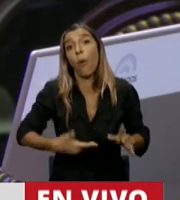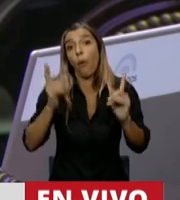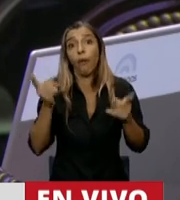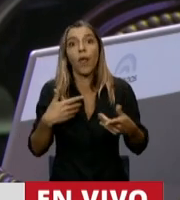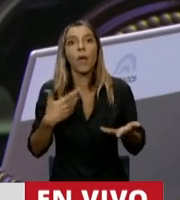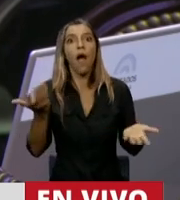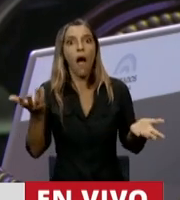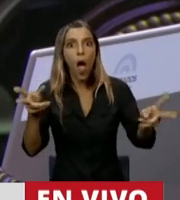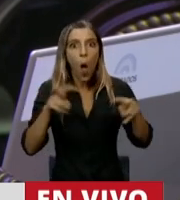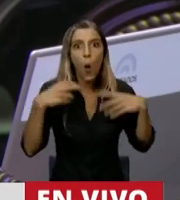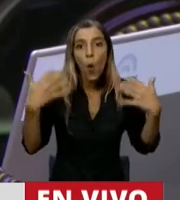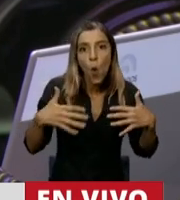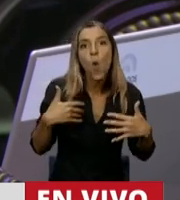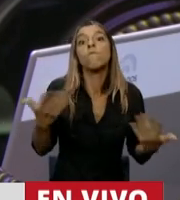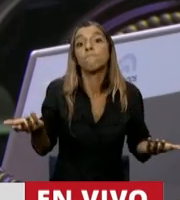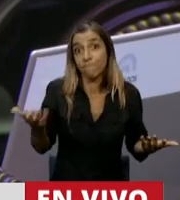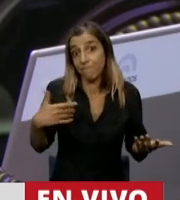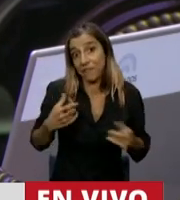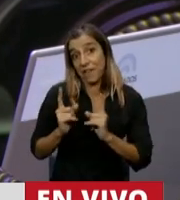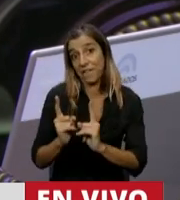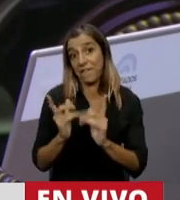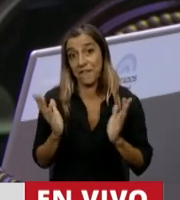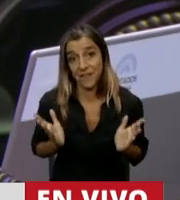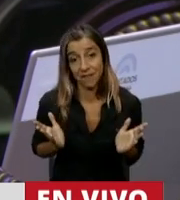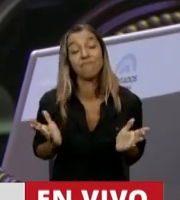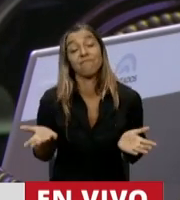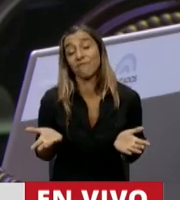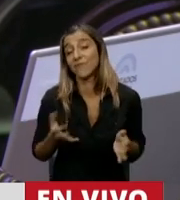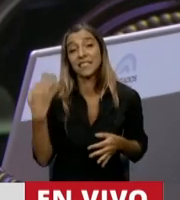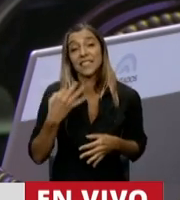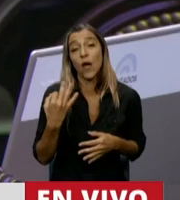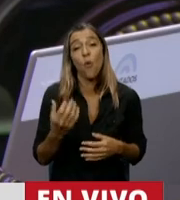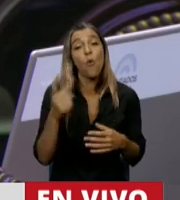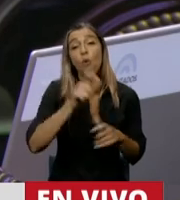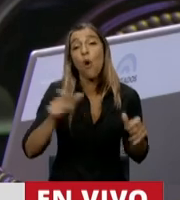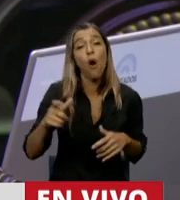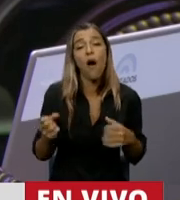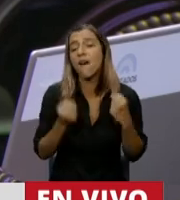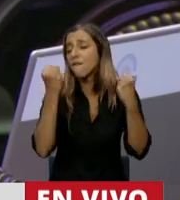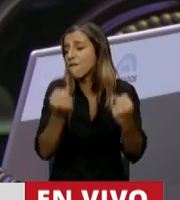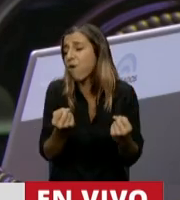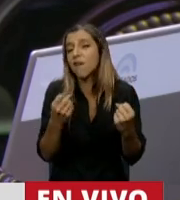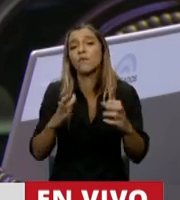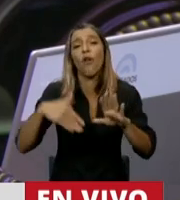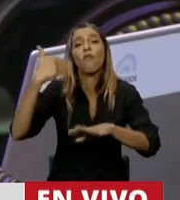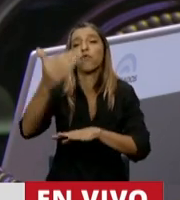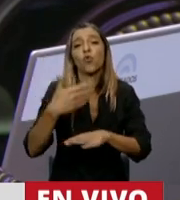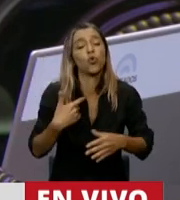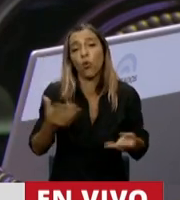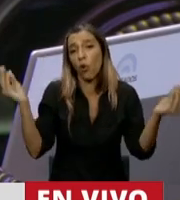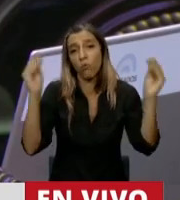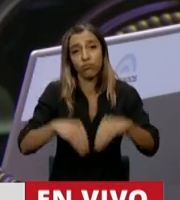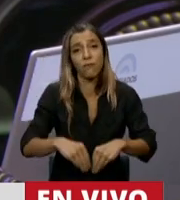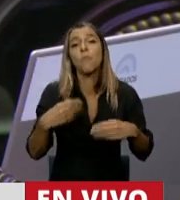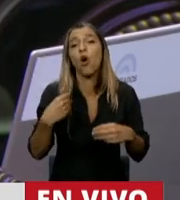de un tributo de estas características, porque los argentinos irán a hacer el esfuerzo para poder cumplir. Pero es hambre para mañana, porque esto